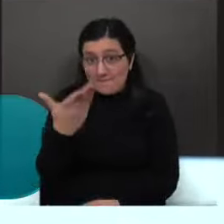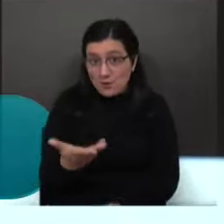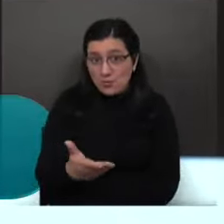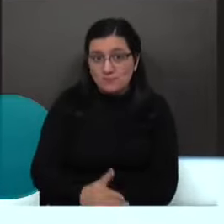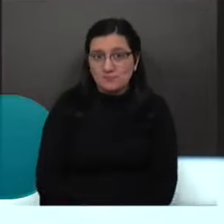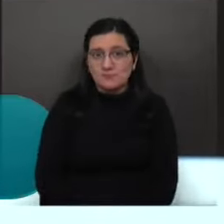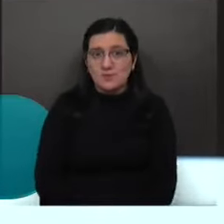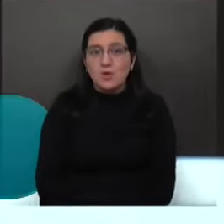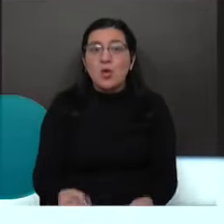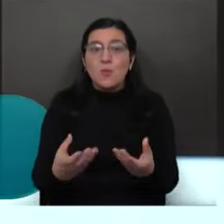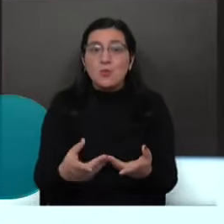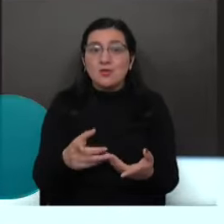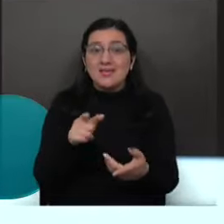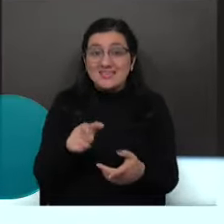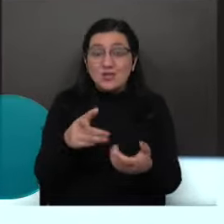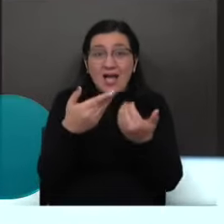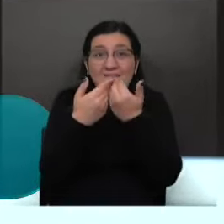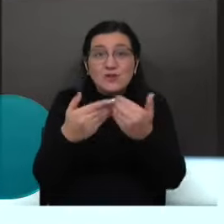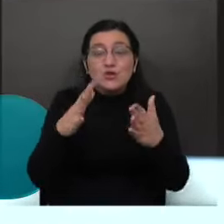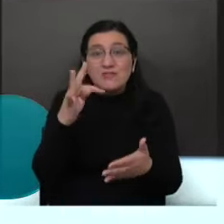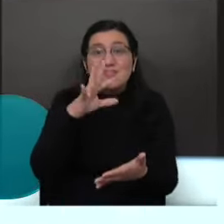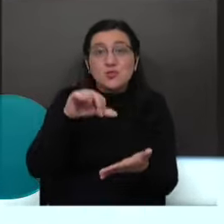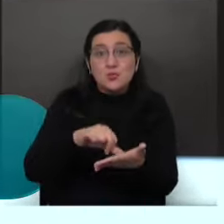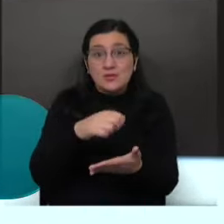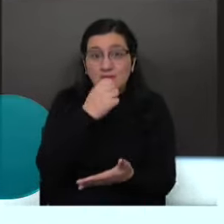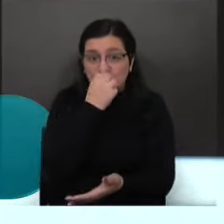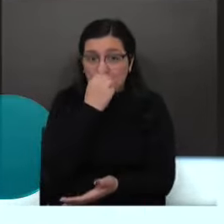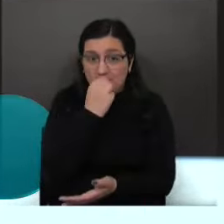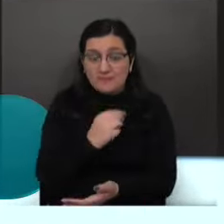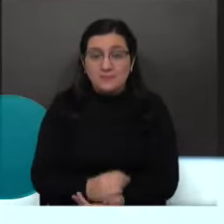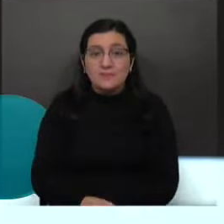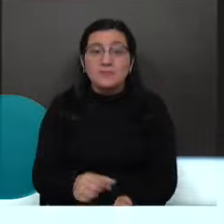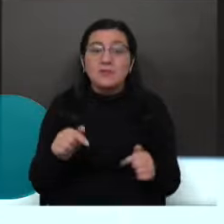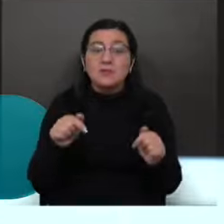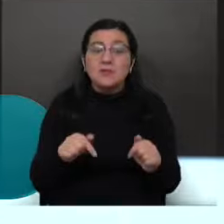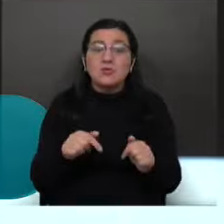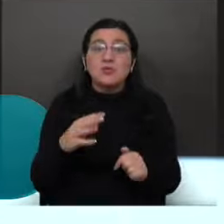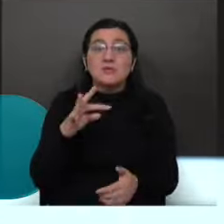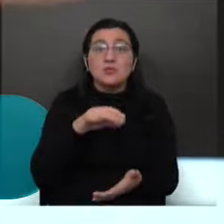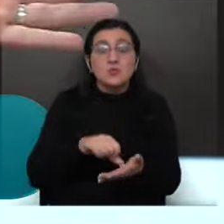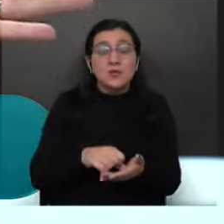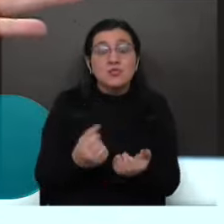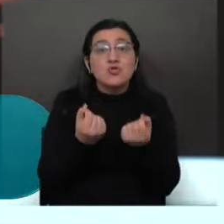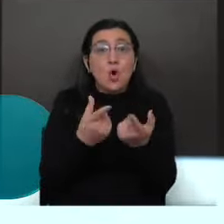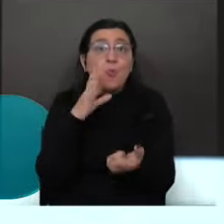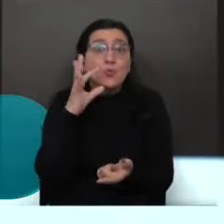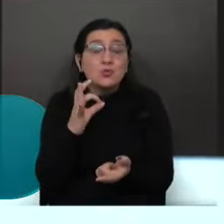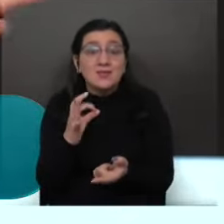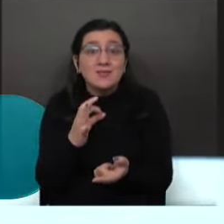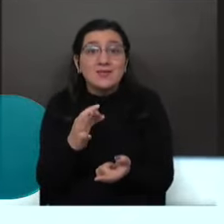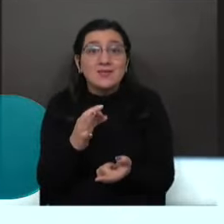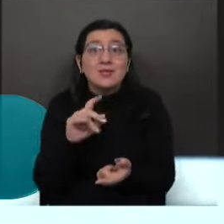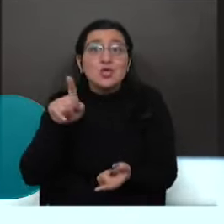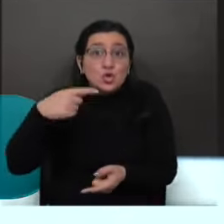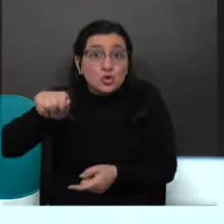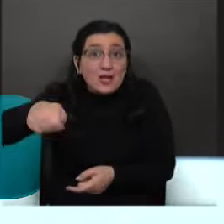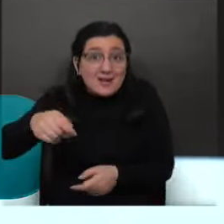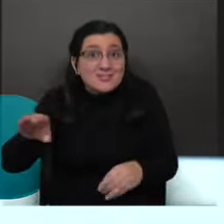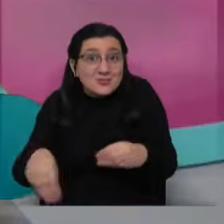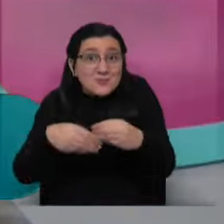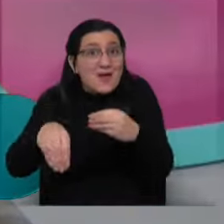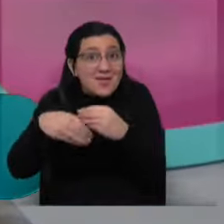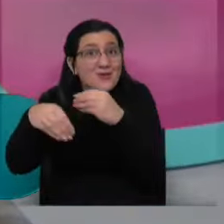porque ahí abrió TV ciudad y y esto de que t ve se abr esa puerta abrió otras y se sumaron otros canales